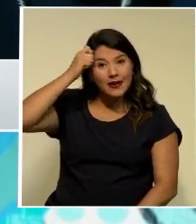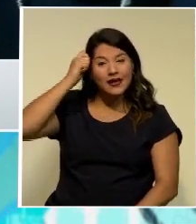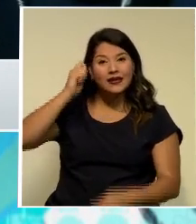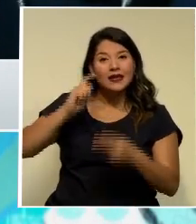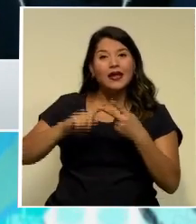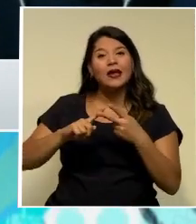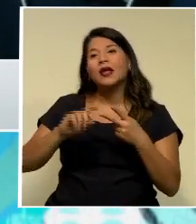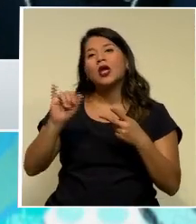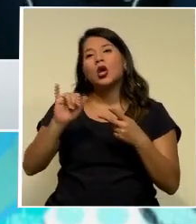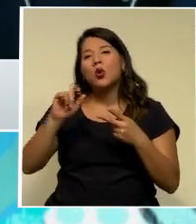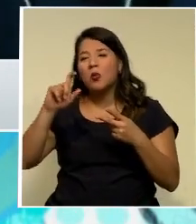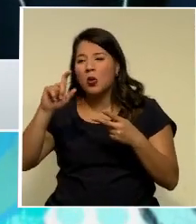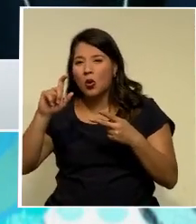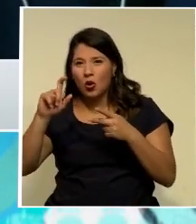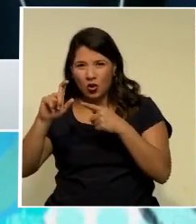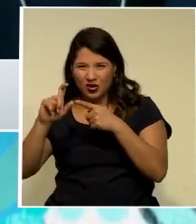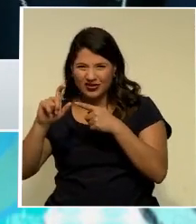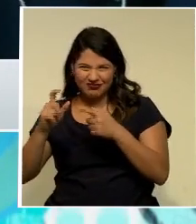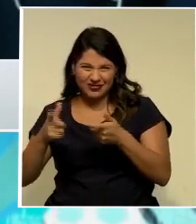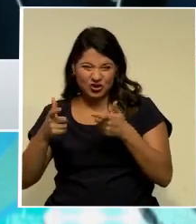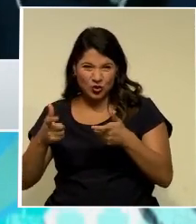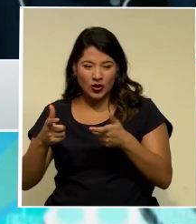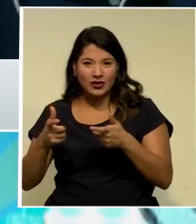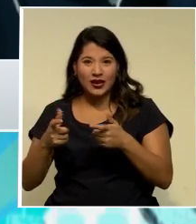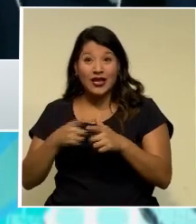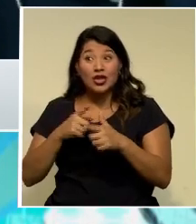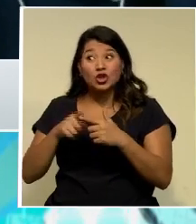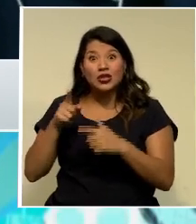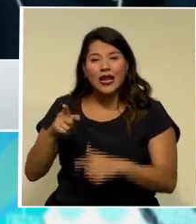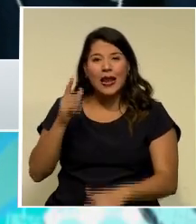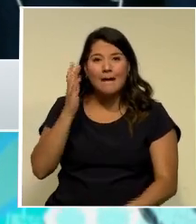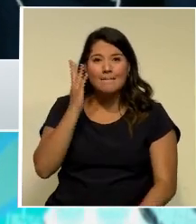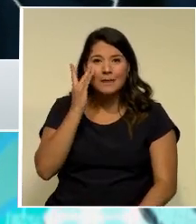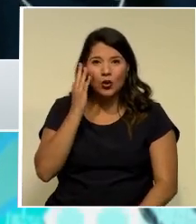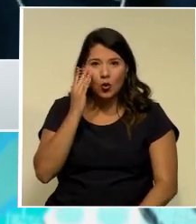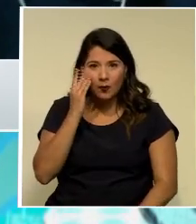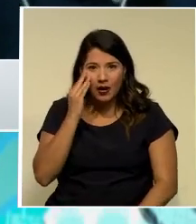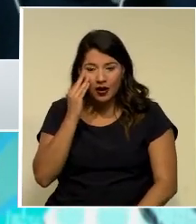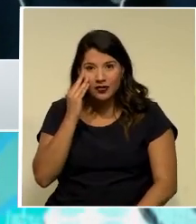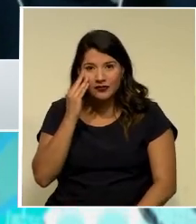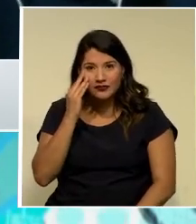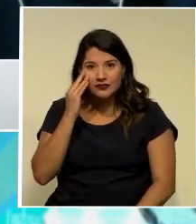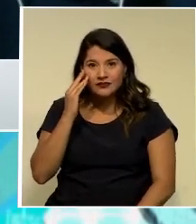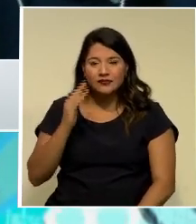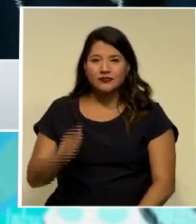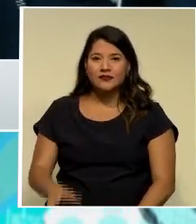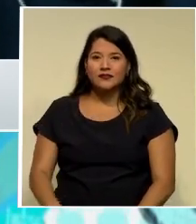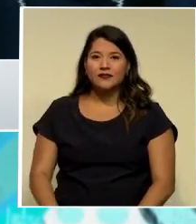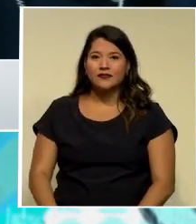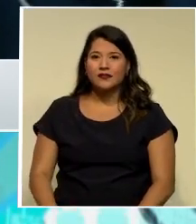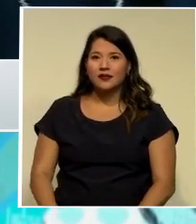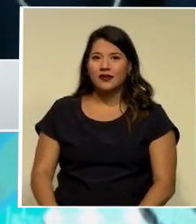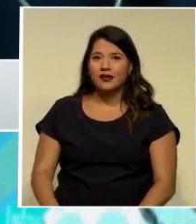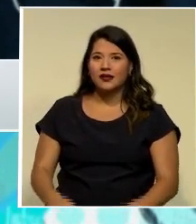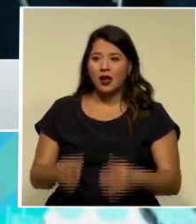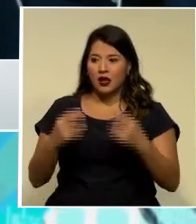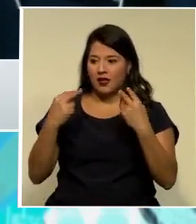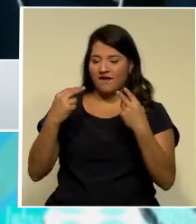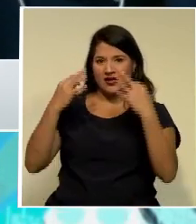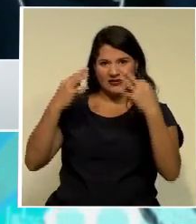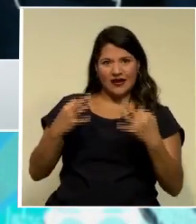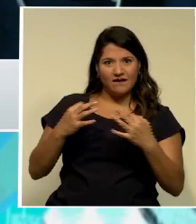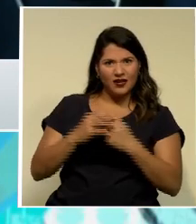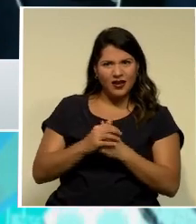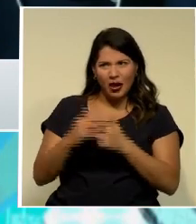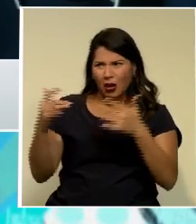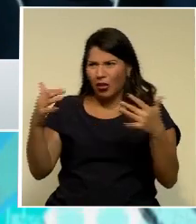amuleto. Entonces el tipo está preocupado de su vanidad en ese conflicto armado y a